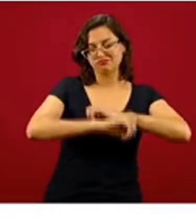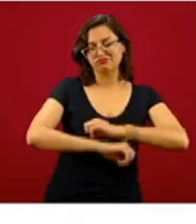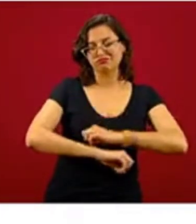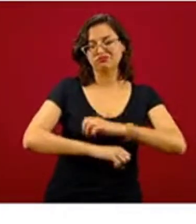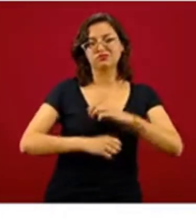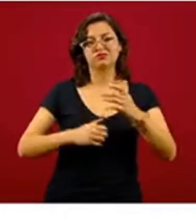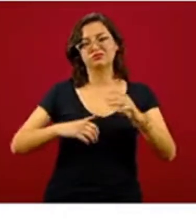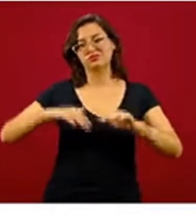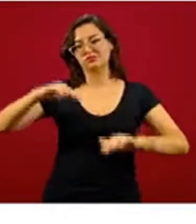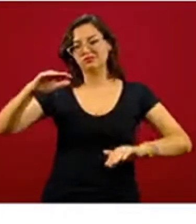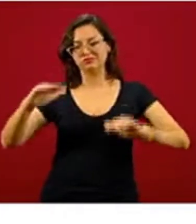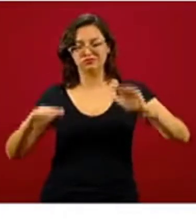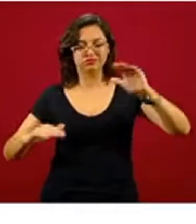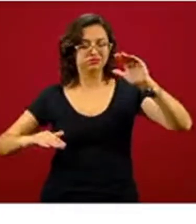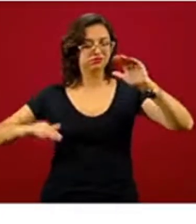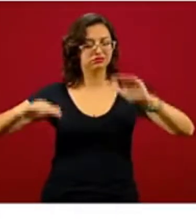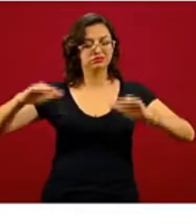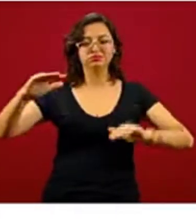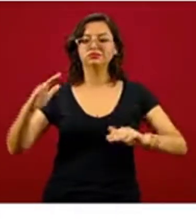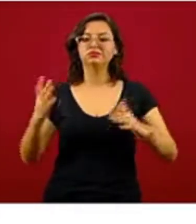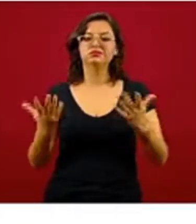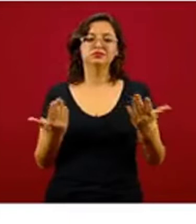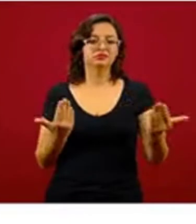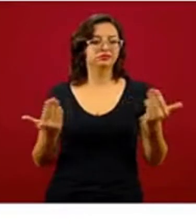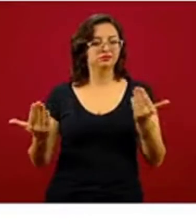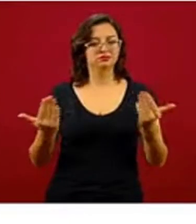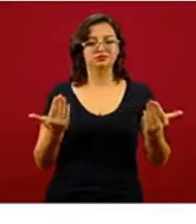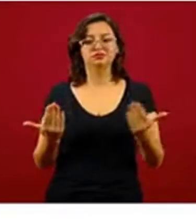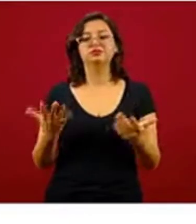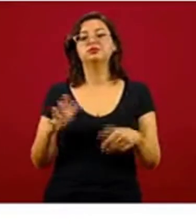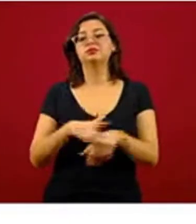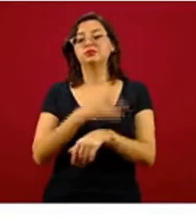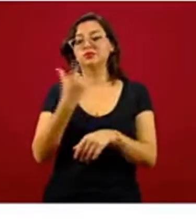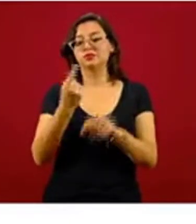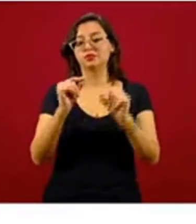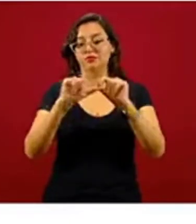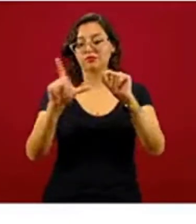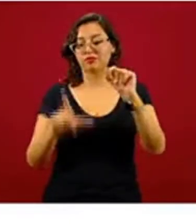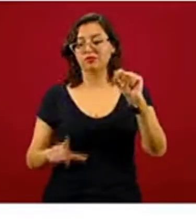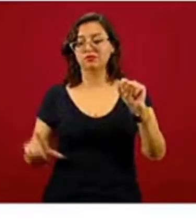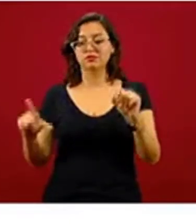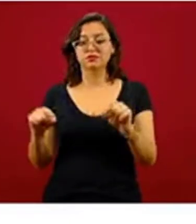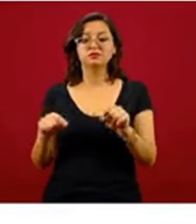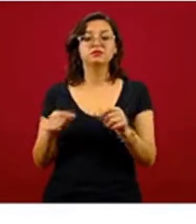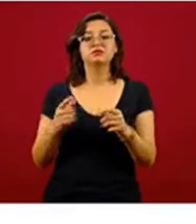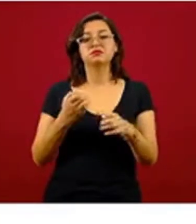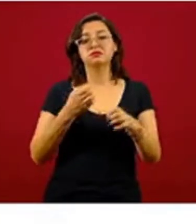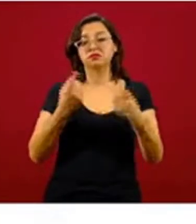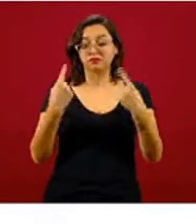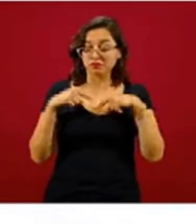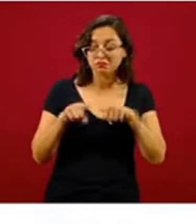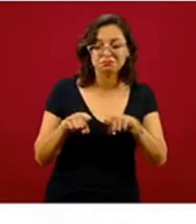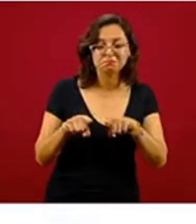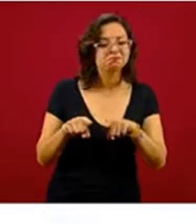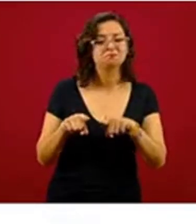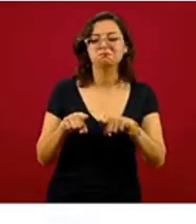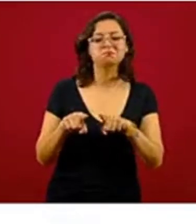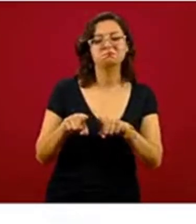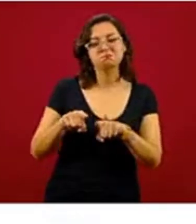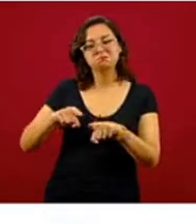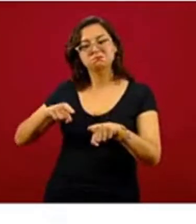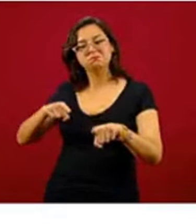vamos a estar viendo un poco en la alternancia, recordando que la epidemia en México es asincrónica, es decir, hay entidades federativas que entran